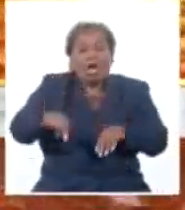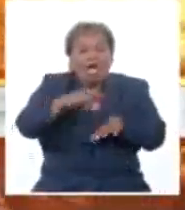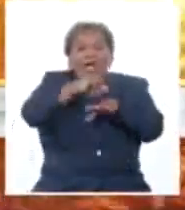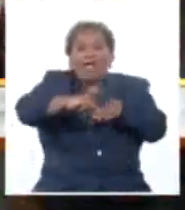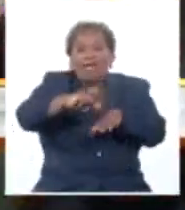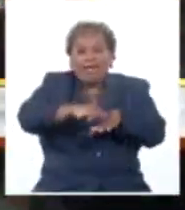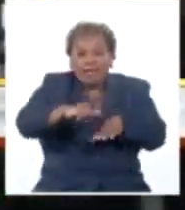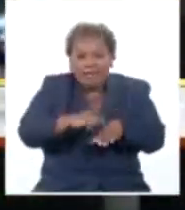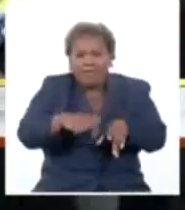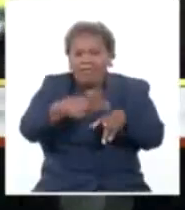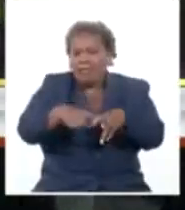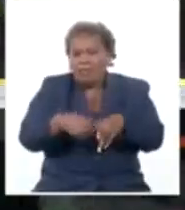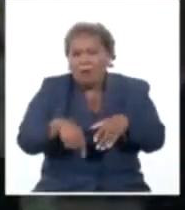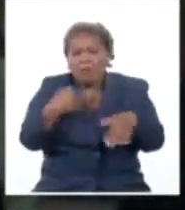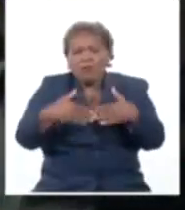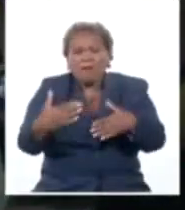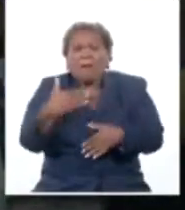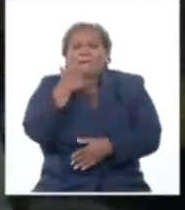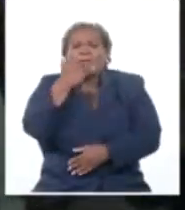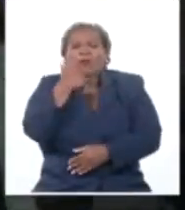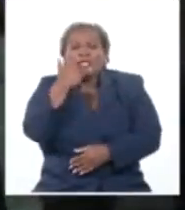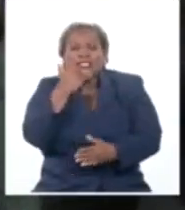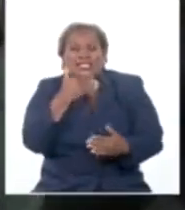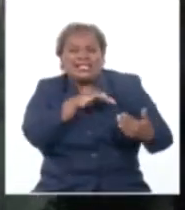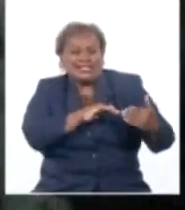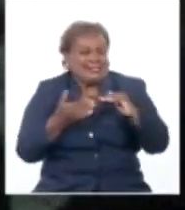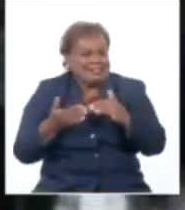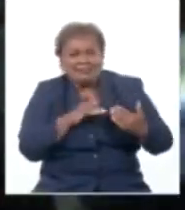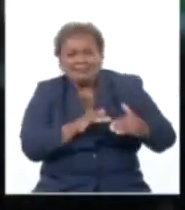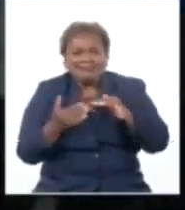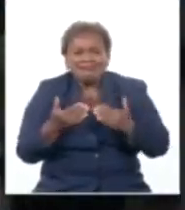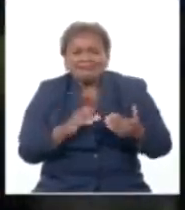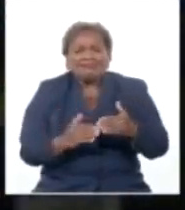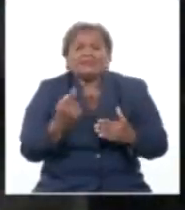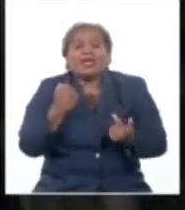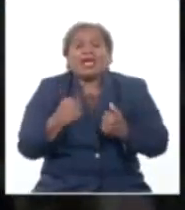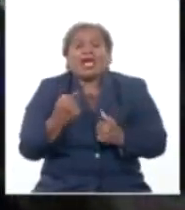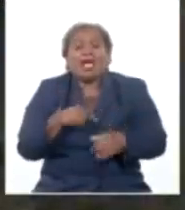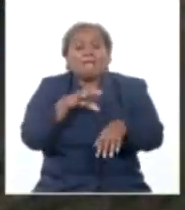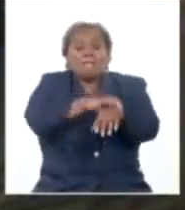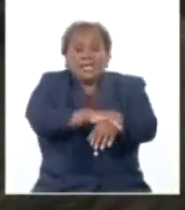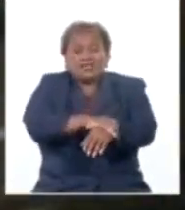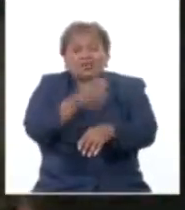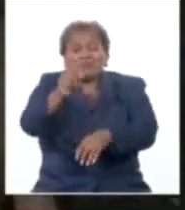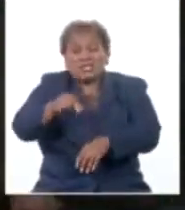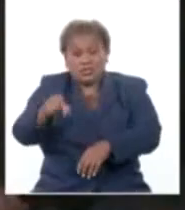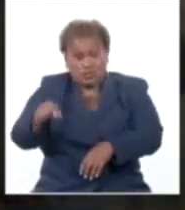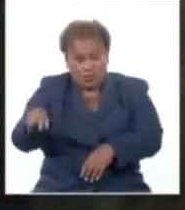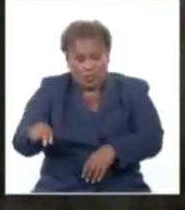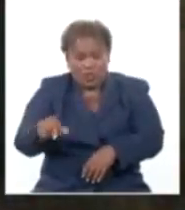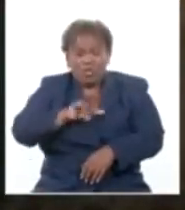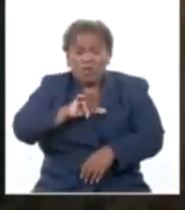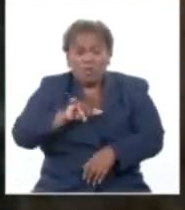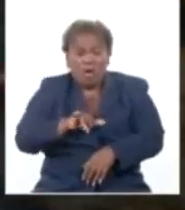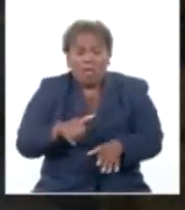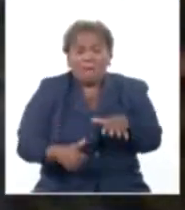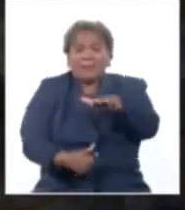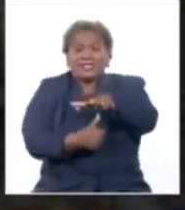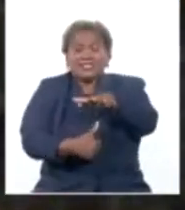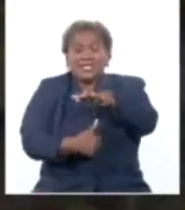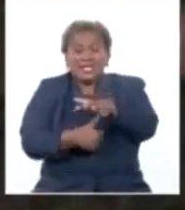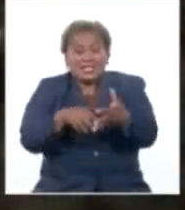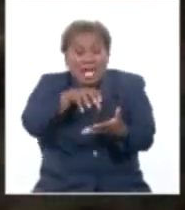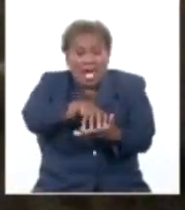los manifestantes y la policía tras duros enfrentamientos que terminaron en varias detenciones. Entre tanto, la presidenta de Georgia,